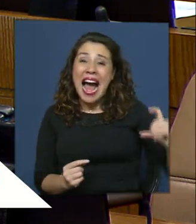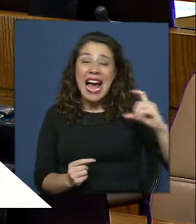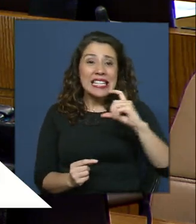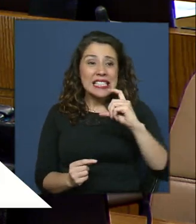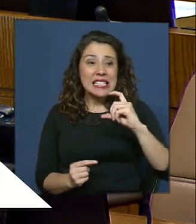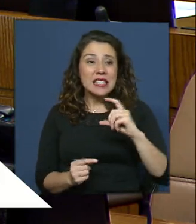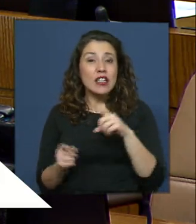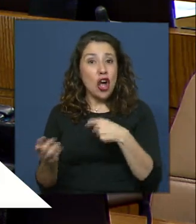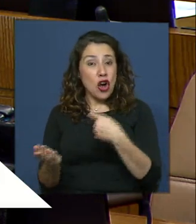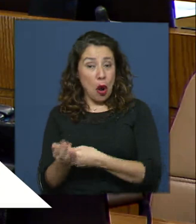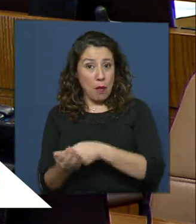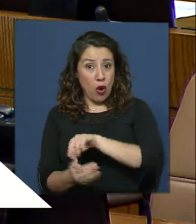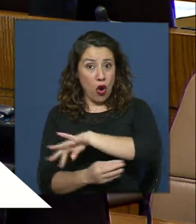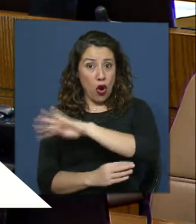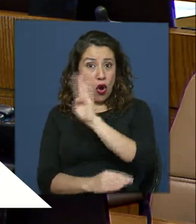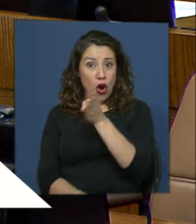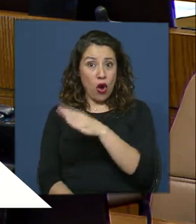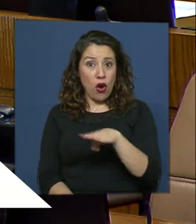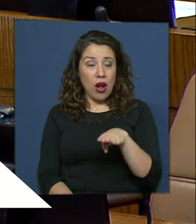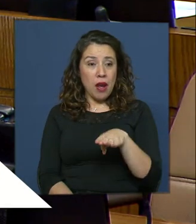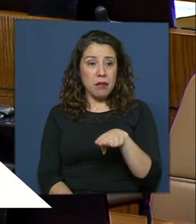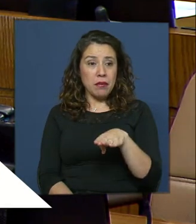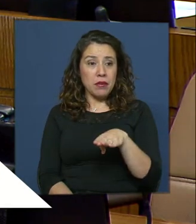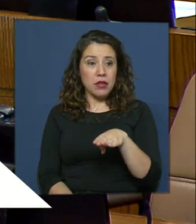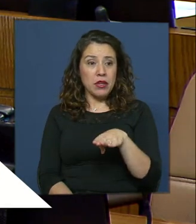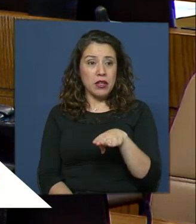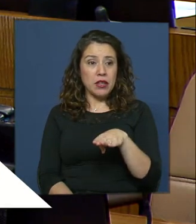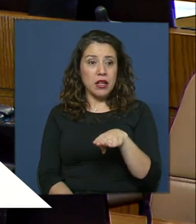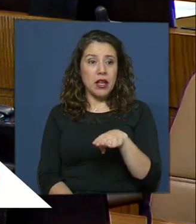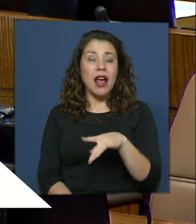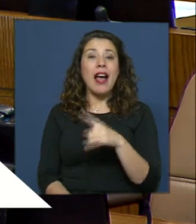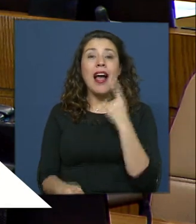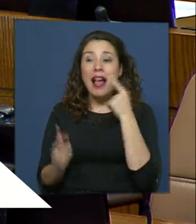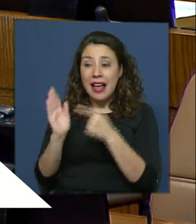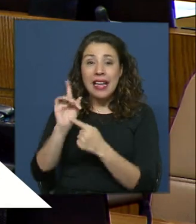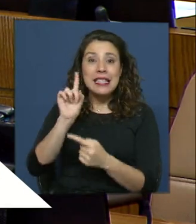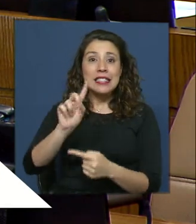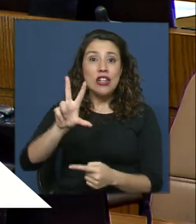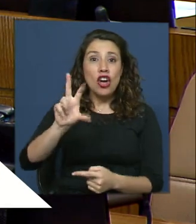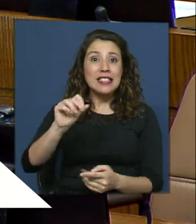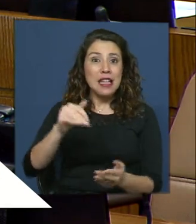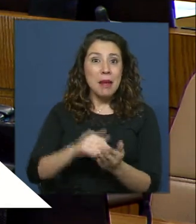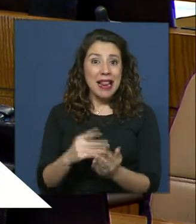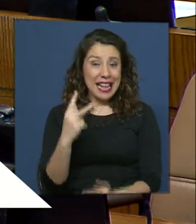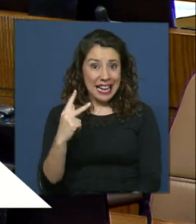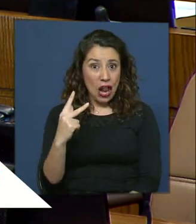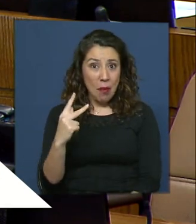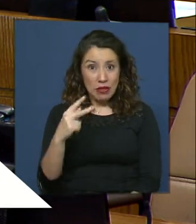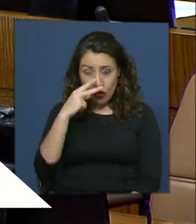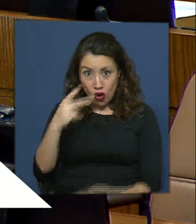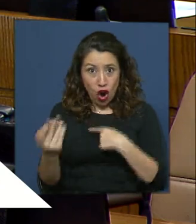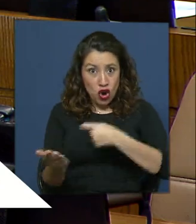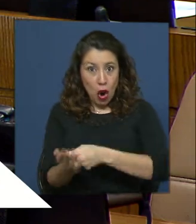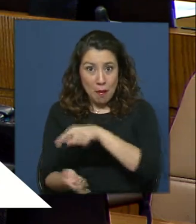Es decir, él compró una camioneta que en la práctica, en la realidad, tenía 180.000 kilómetros aproximadamente,